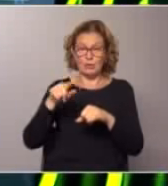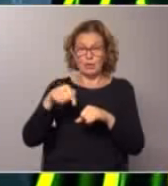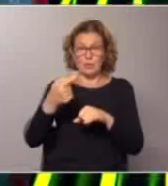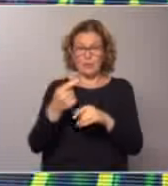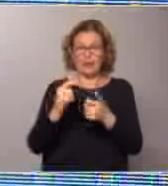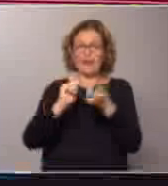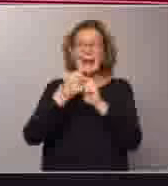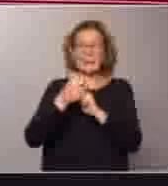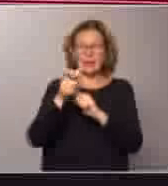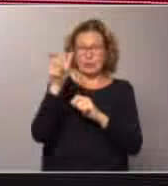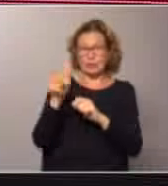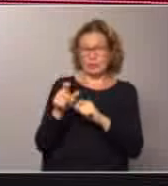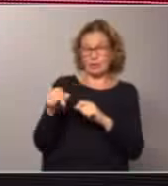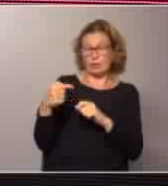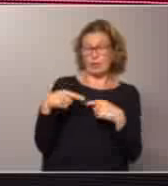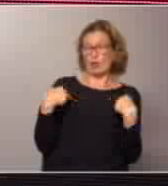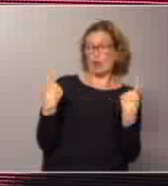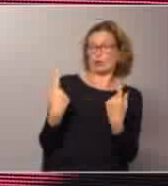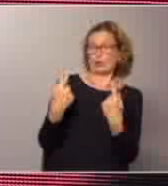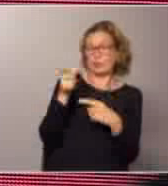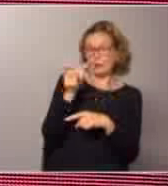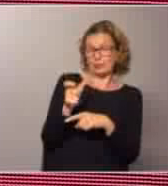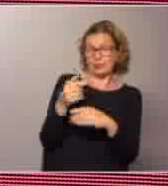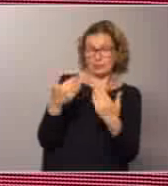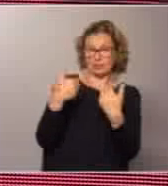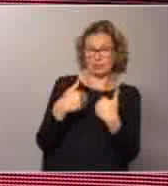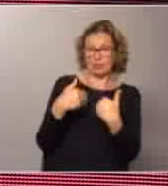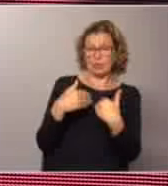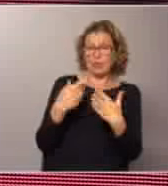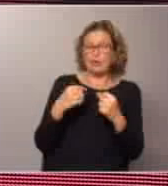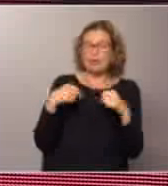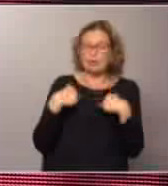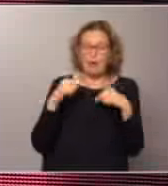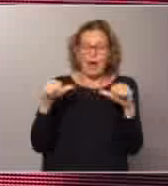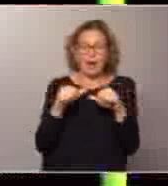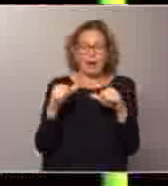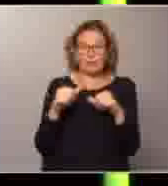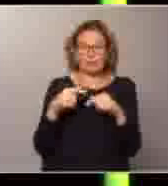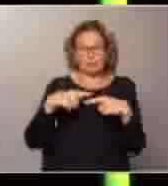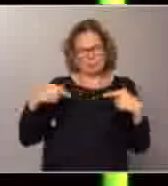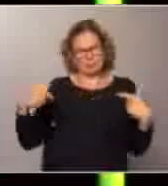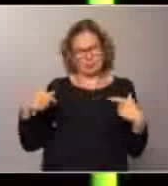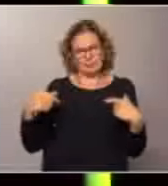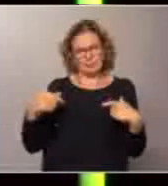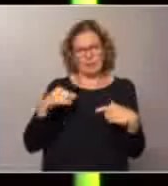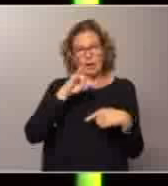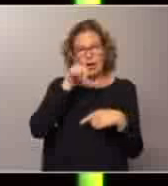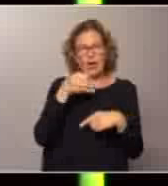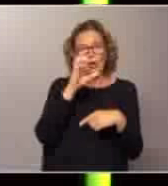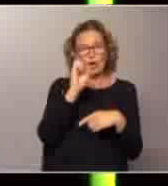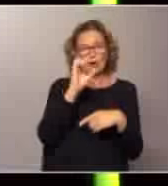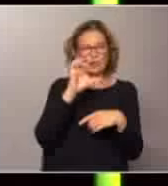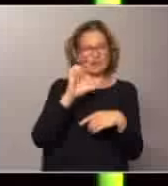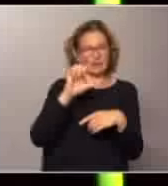cambia los otros te sesgan también comportamientos de los demás etcétera ahora jose vamos a dejar en claro algo porque